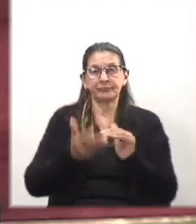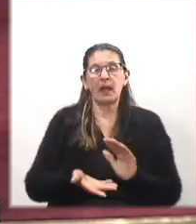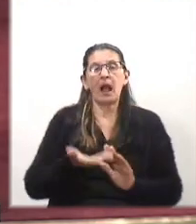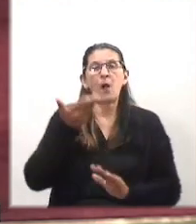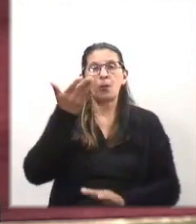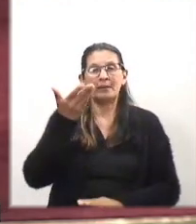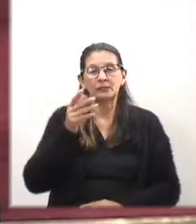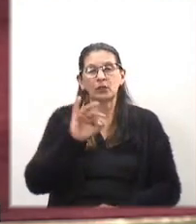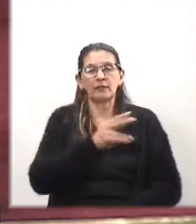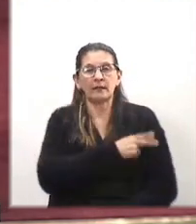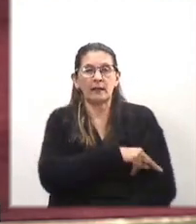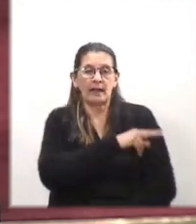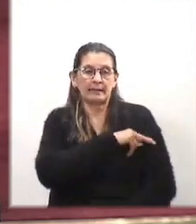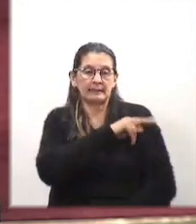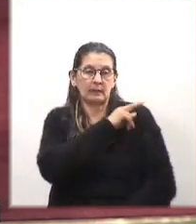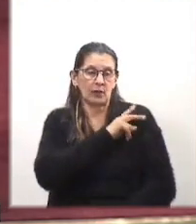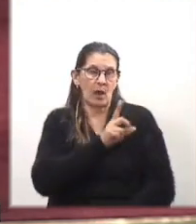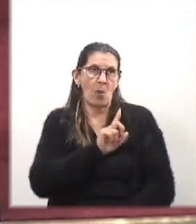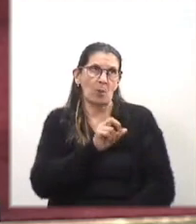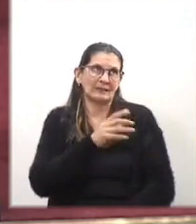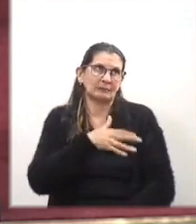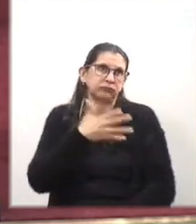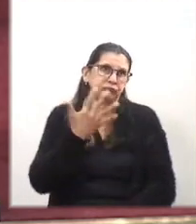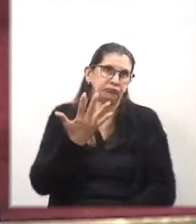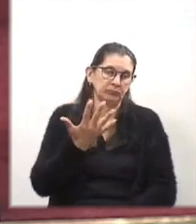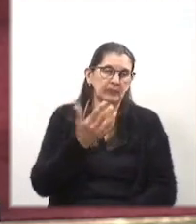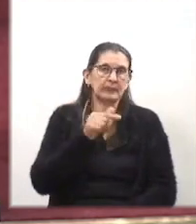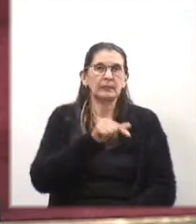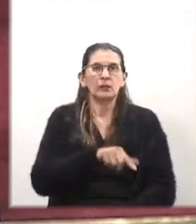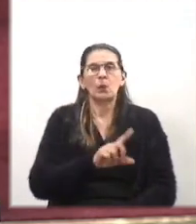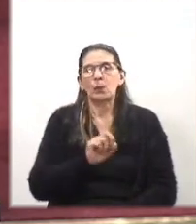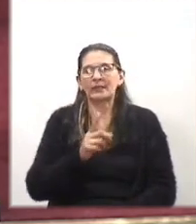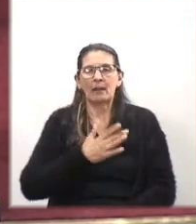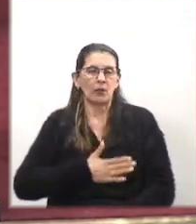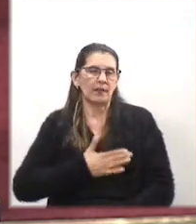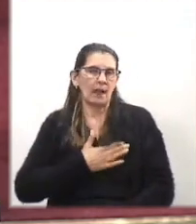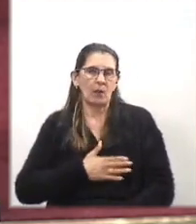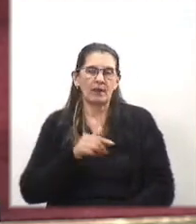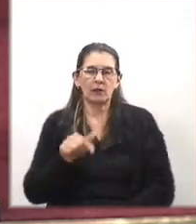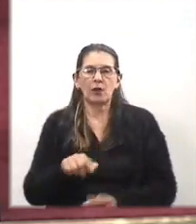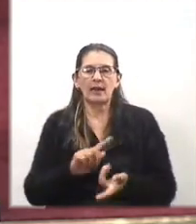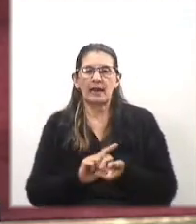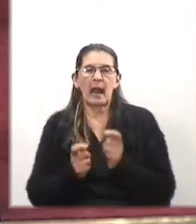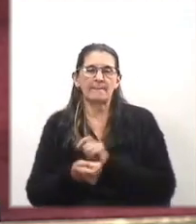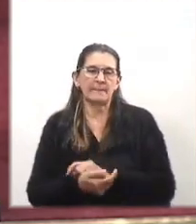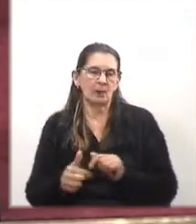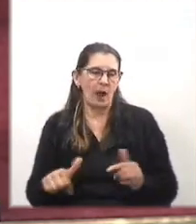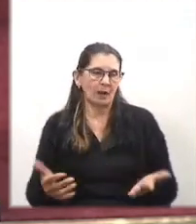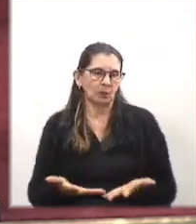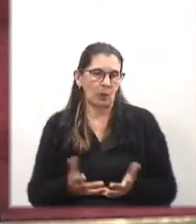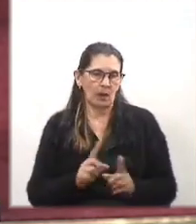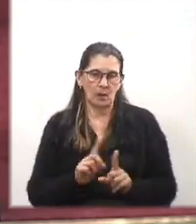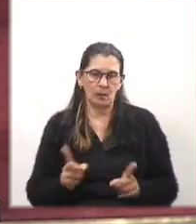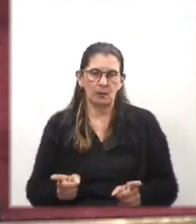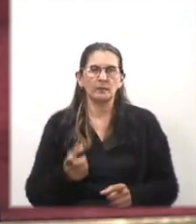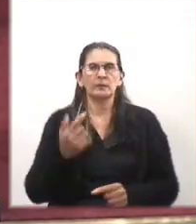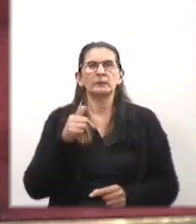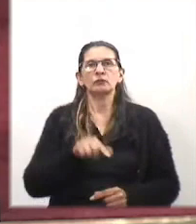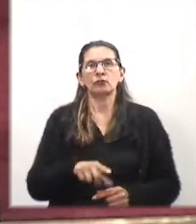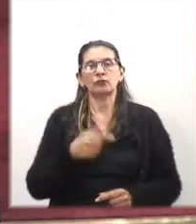aumento en cada categoría no es tan abrupto como el régimen actual, no estamos de acuerdo con este cambio. En este sentido